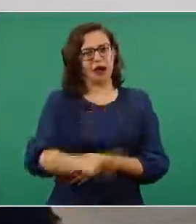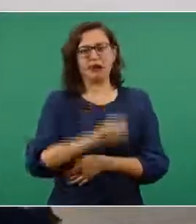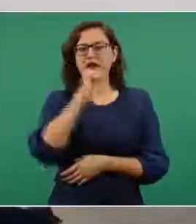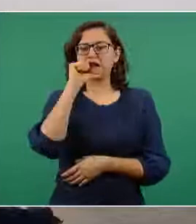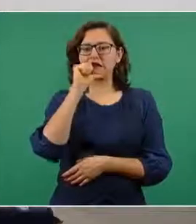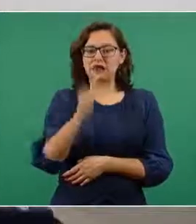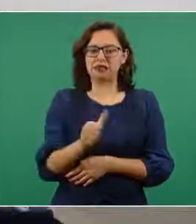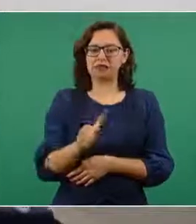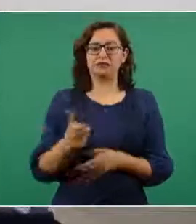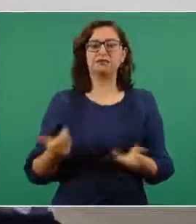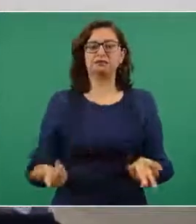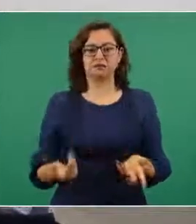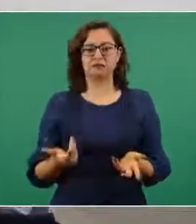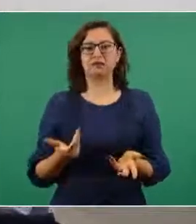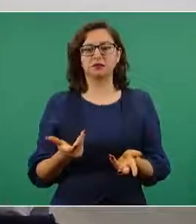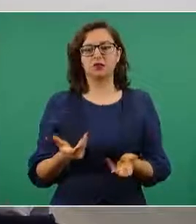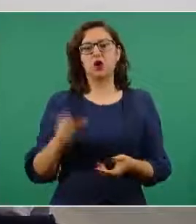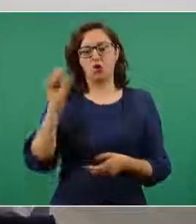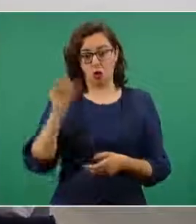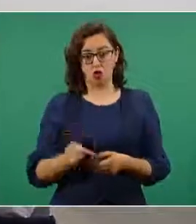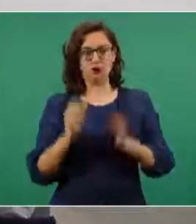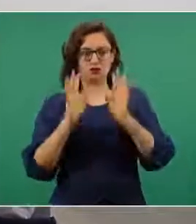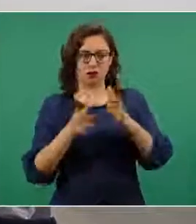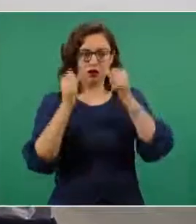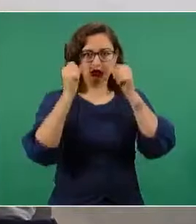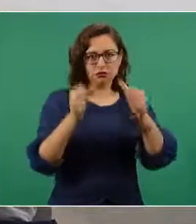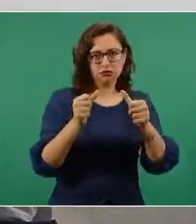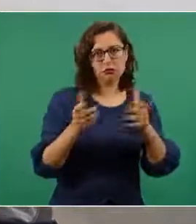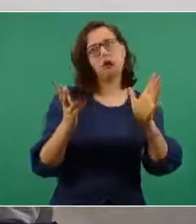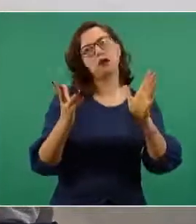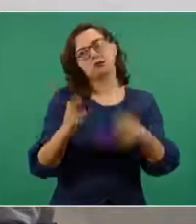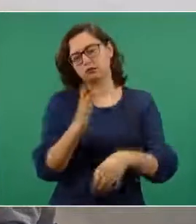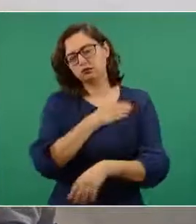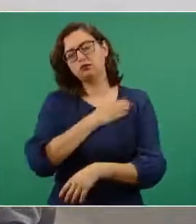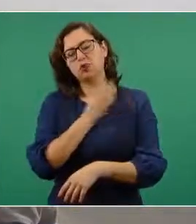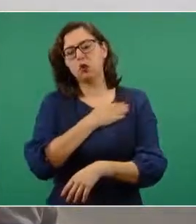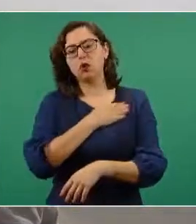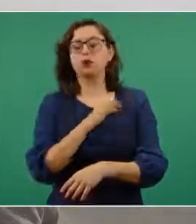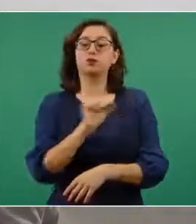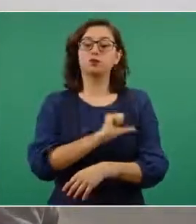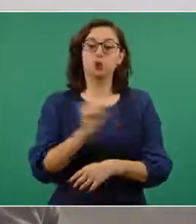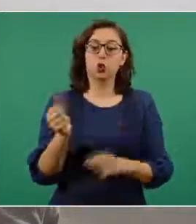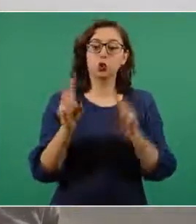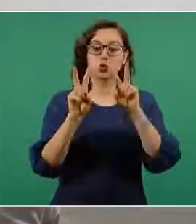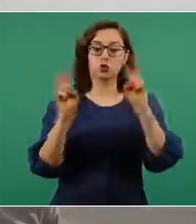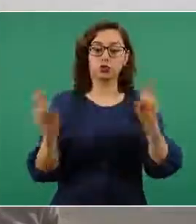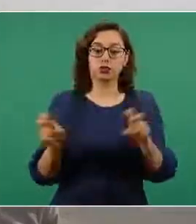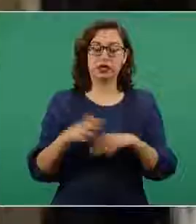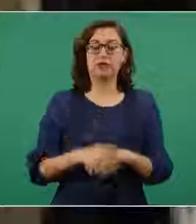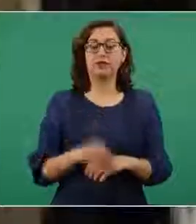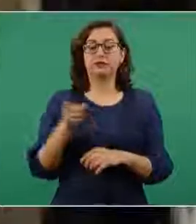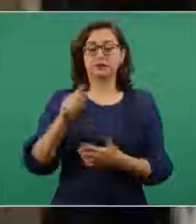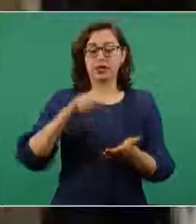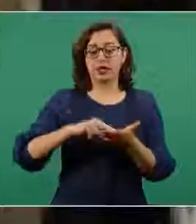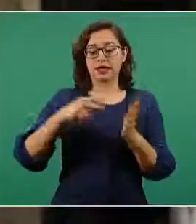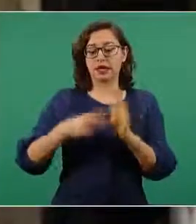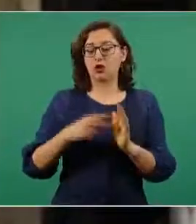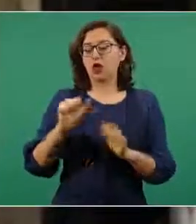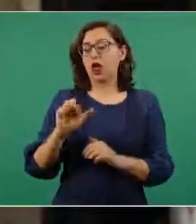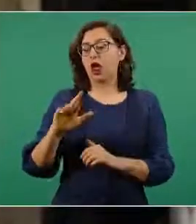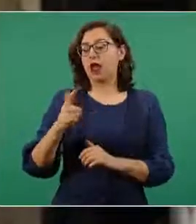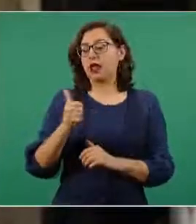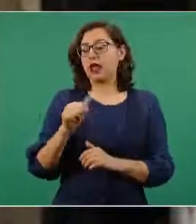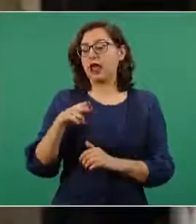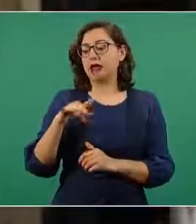ya tenían. Entonces, pues qué bueno que los van a recibir. Por otra parte, presidente, quiero agradecer al ingeniero Arganis de la Secretaría